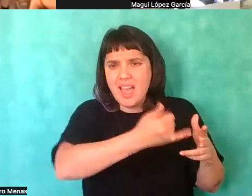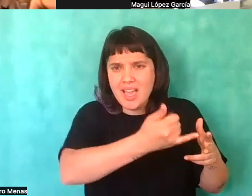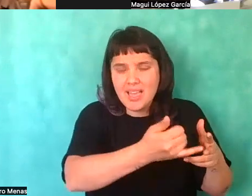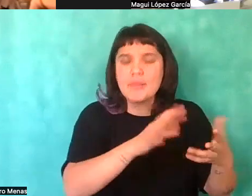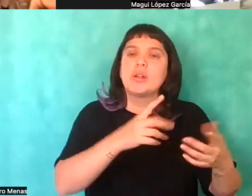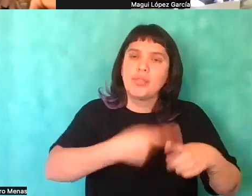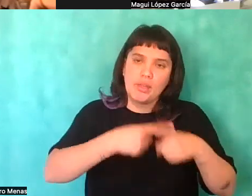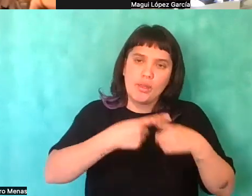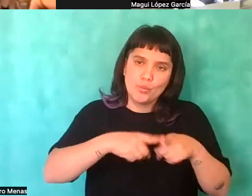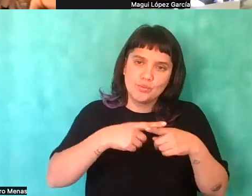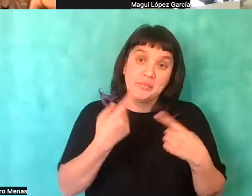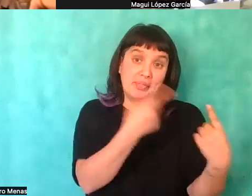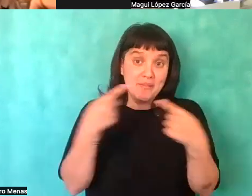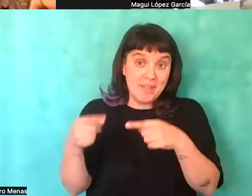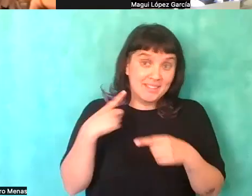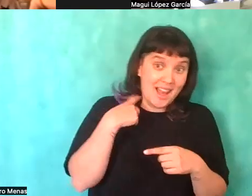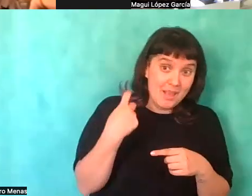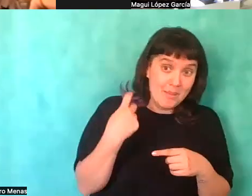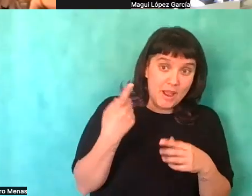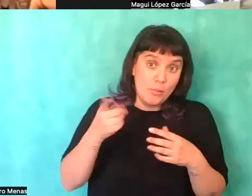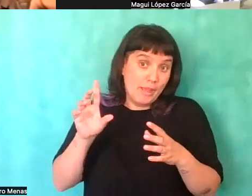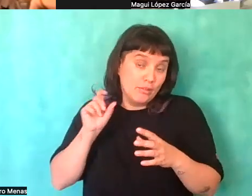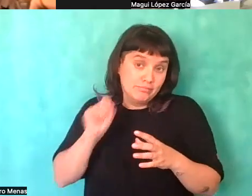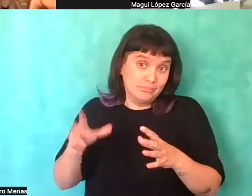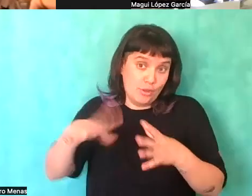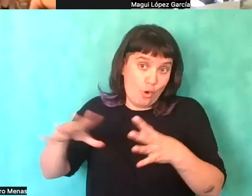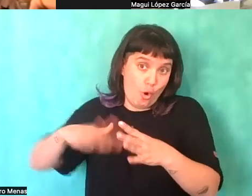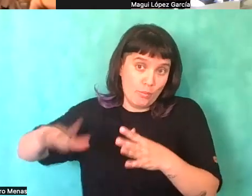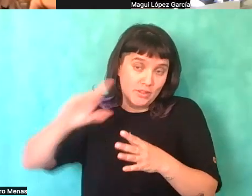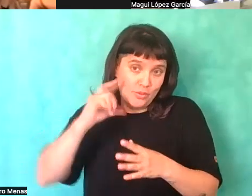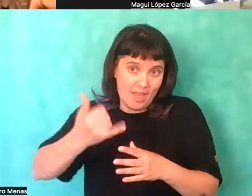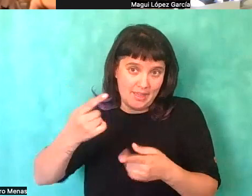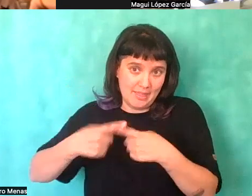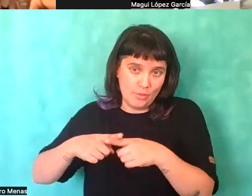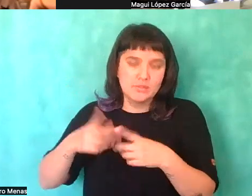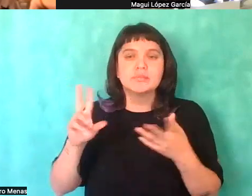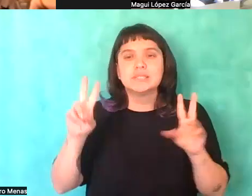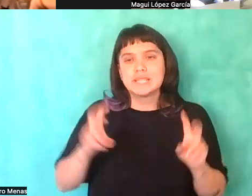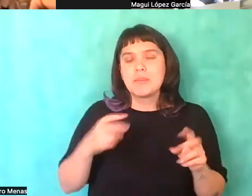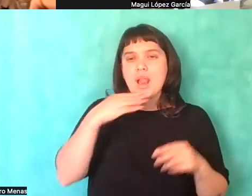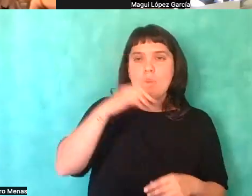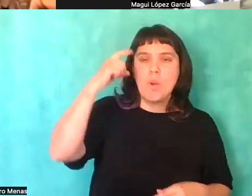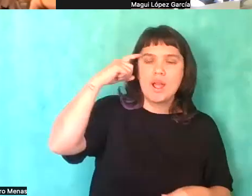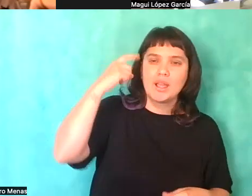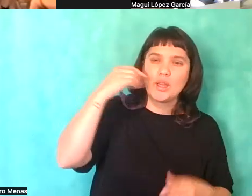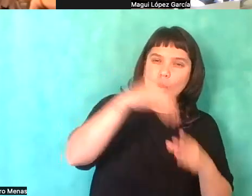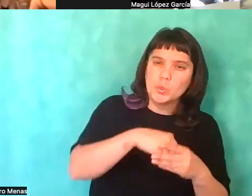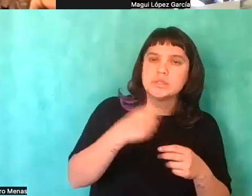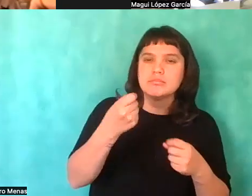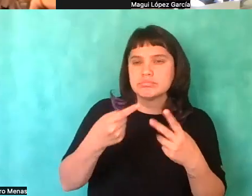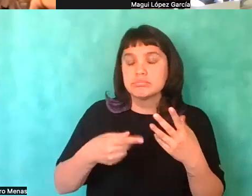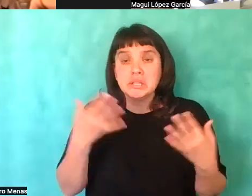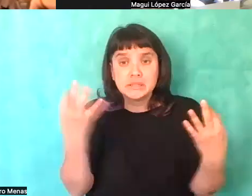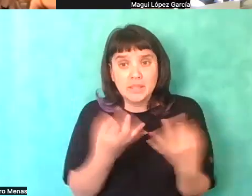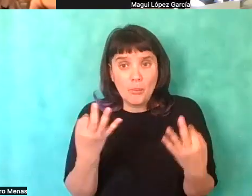fue distinta, digo. Entonces, cuando vienen con esta idea de, bueno, el lenguaje inclusivo, bueno, está bueno